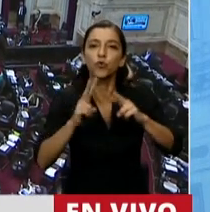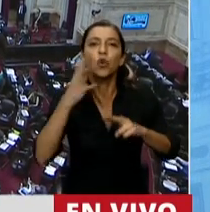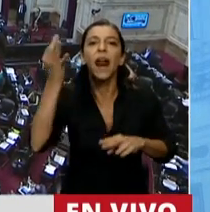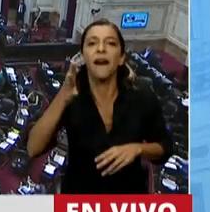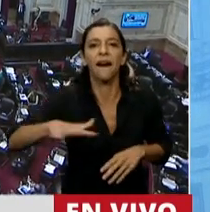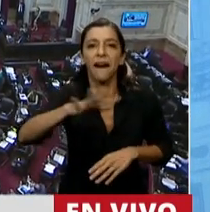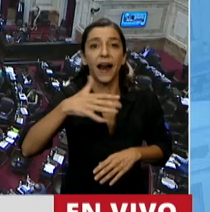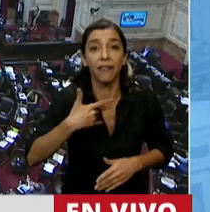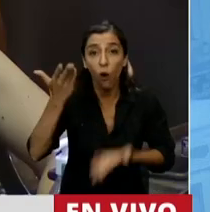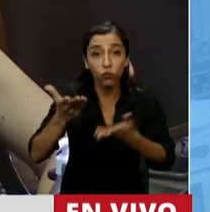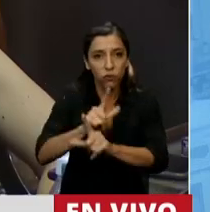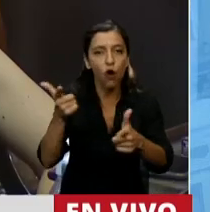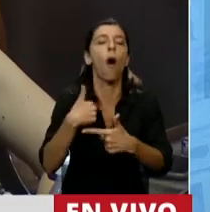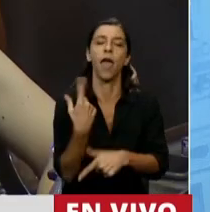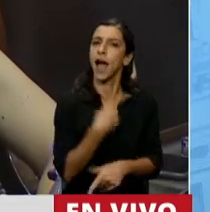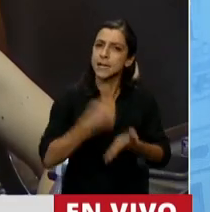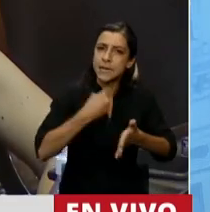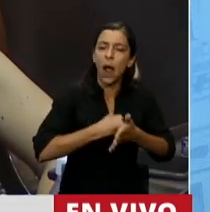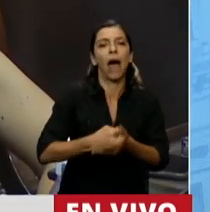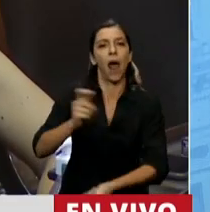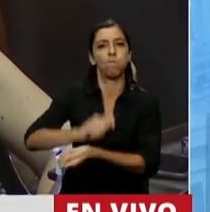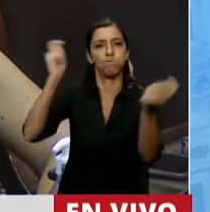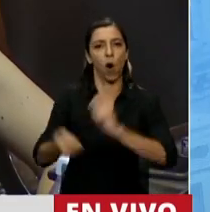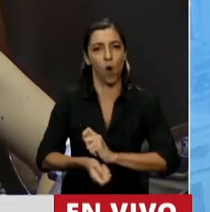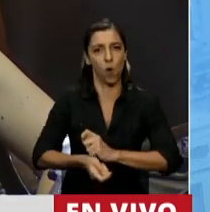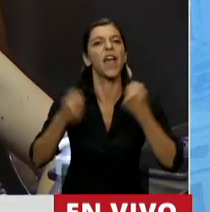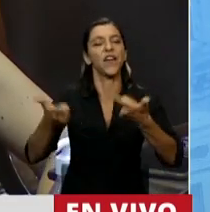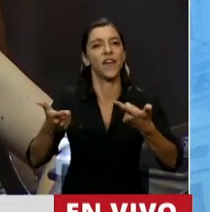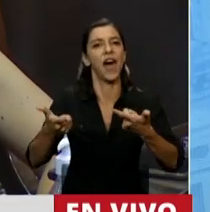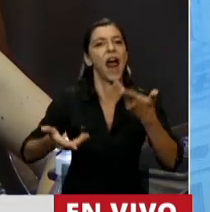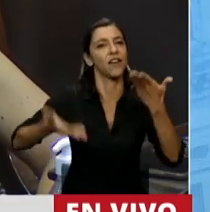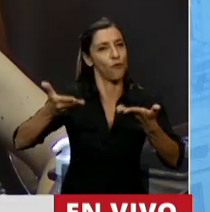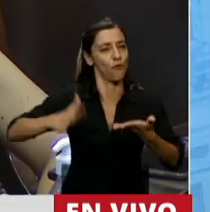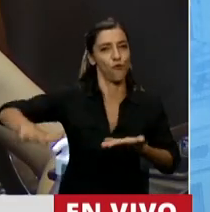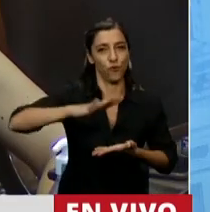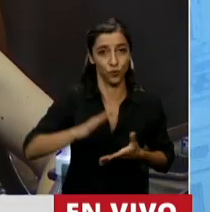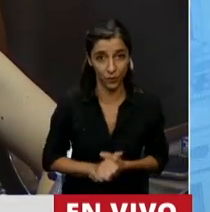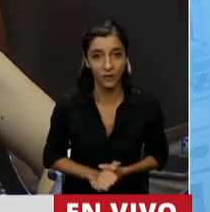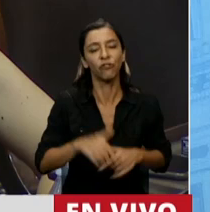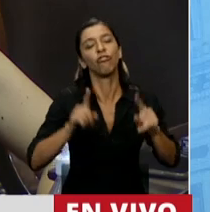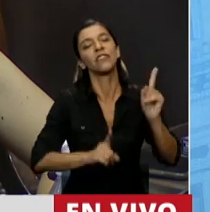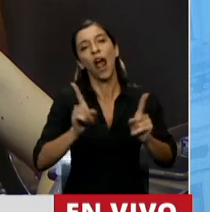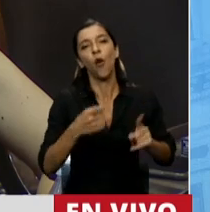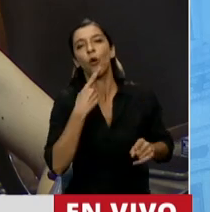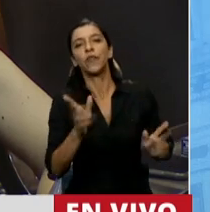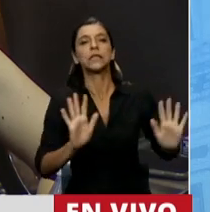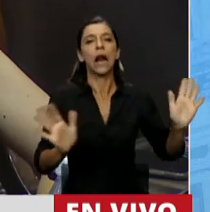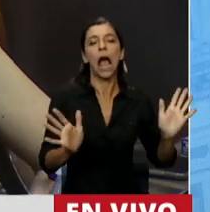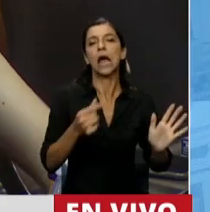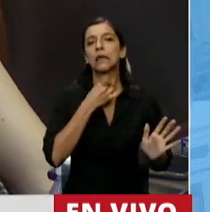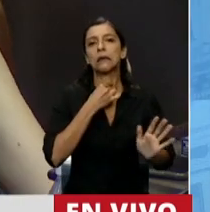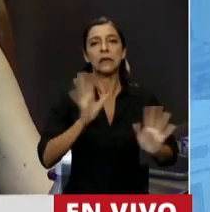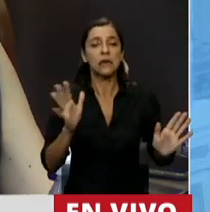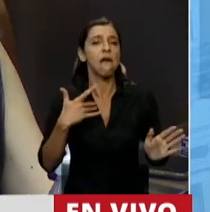injustas. Y sabemos que es hipócrita votar hoy para conservar un statu quo que hace que quienes